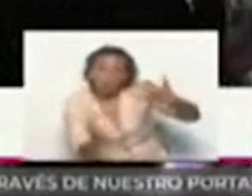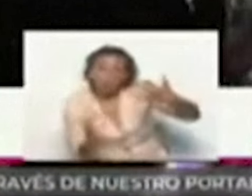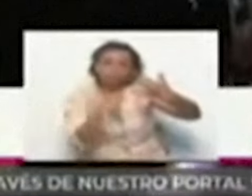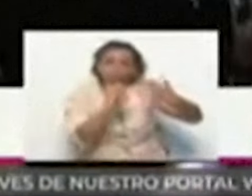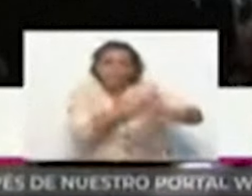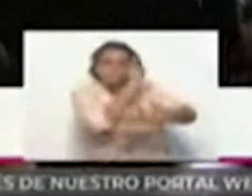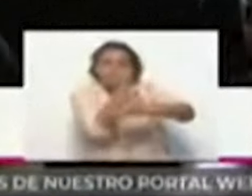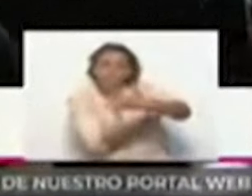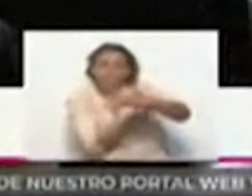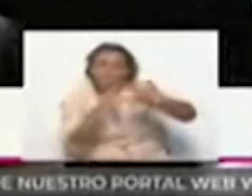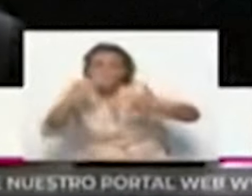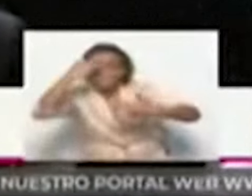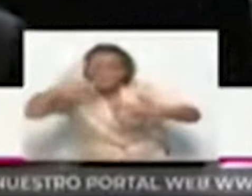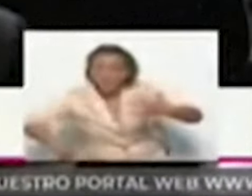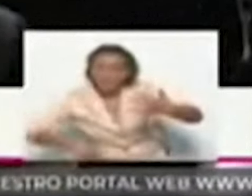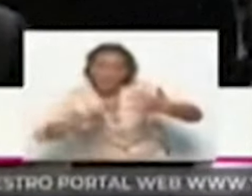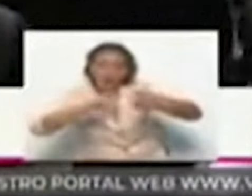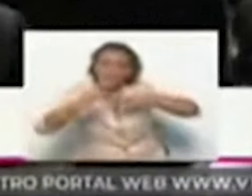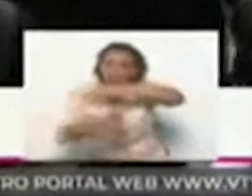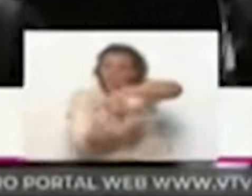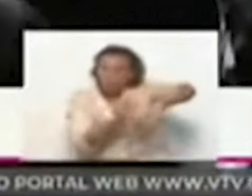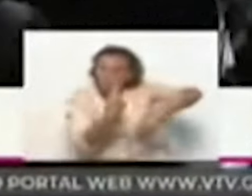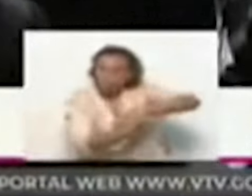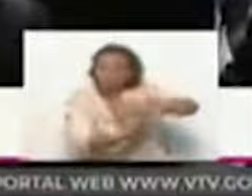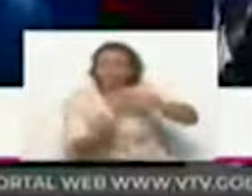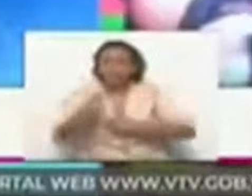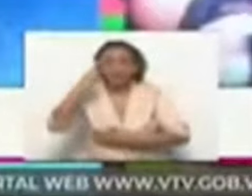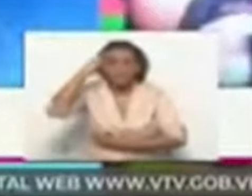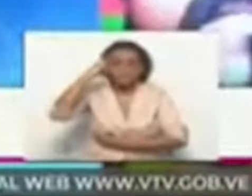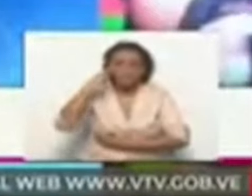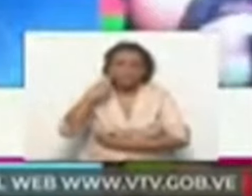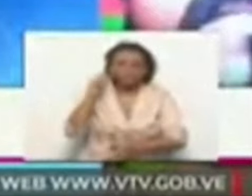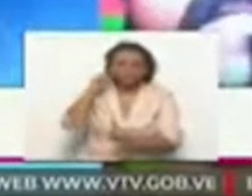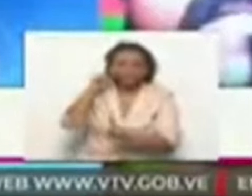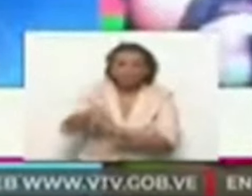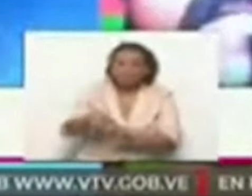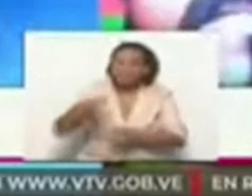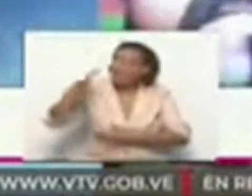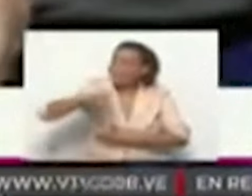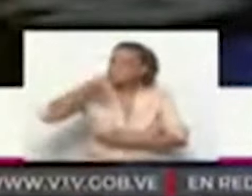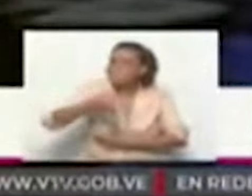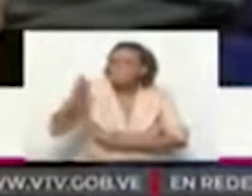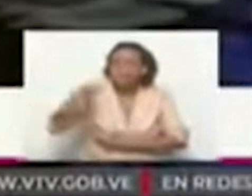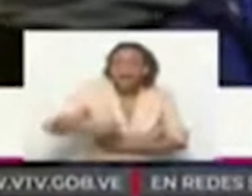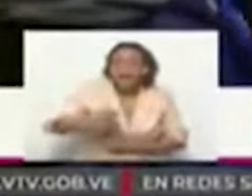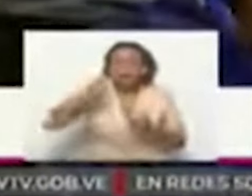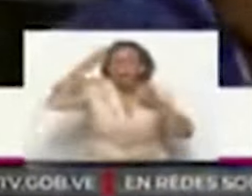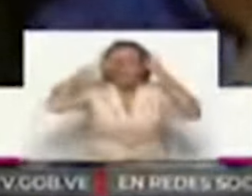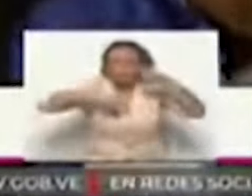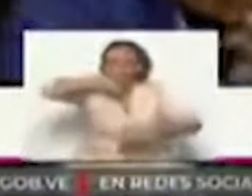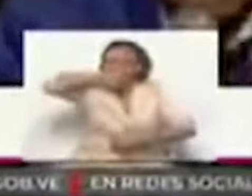militar patriota, revolucionario, bolivariano y cada vez más chavista.